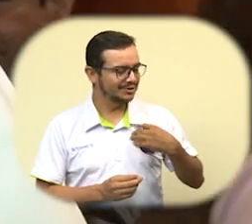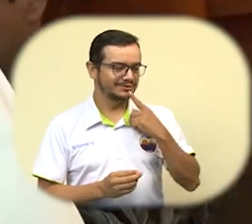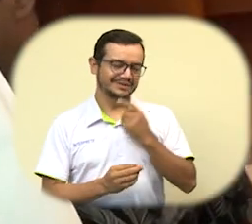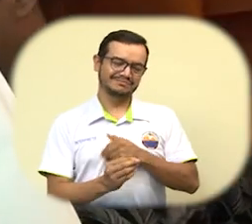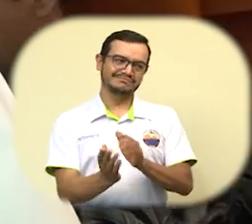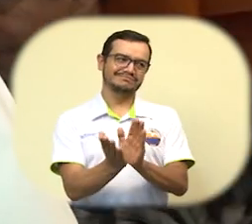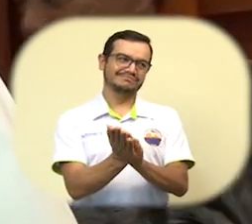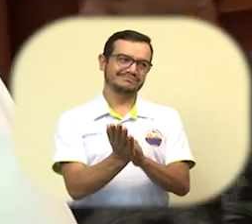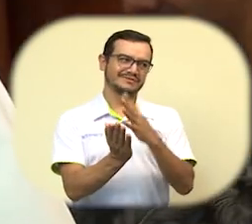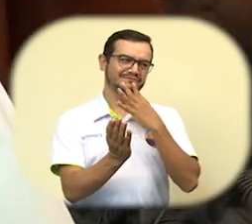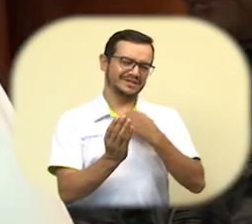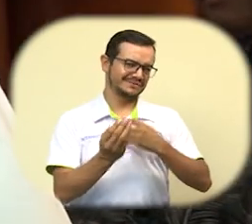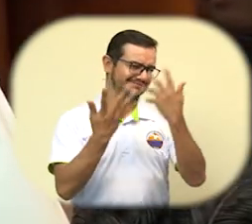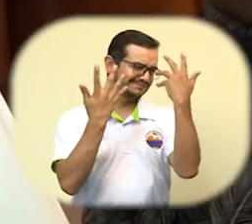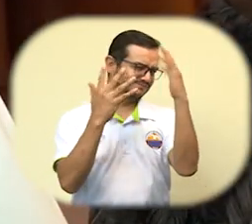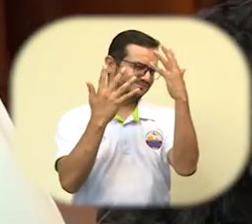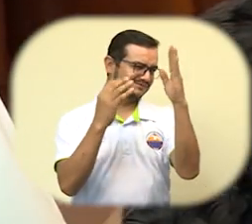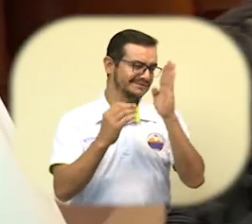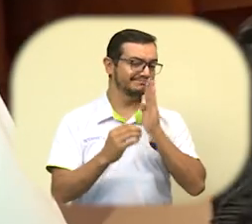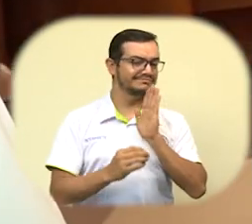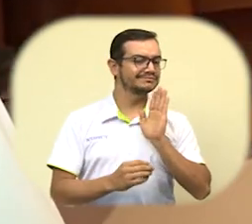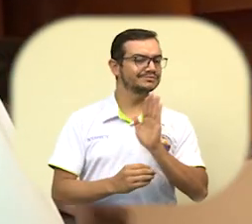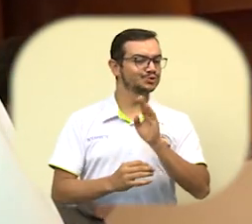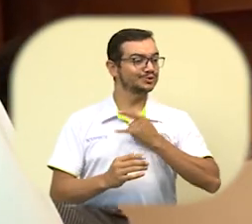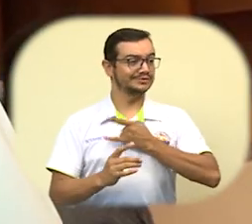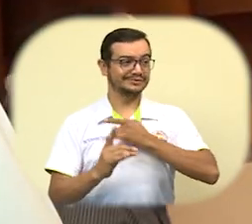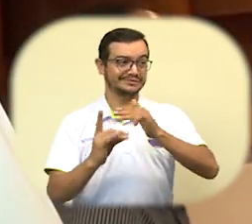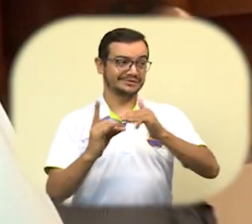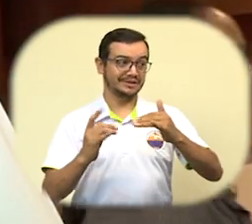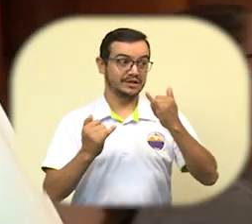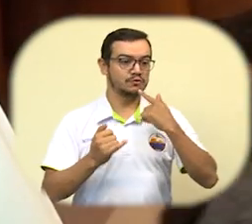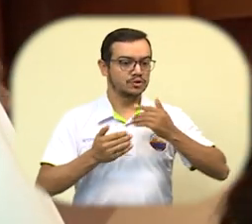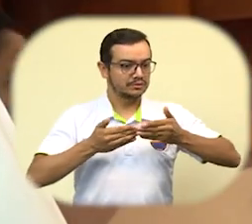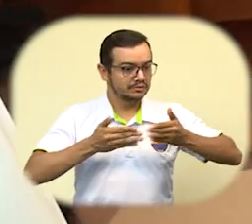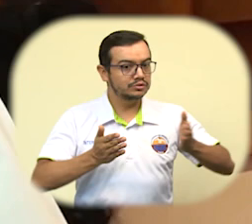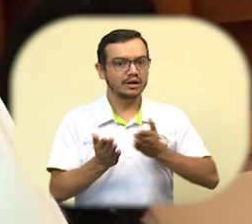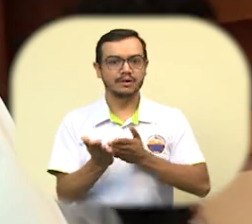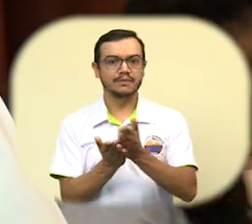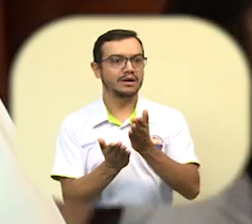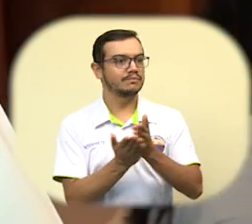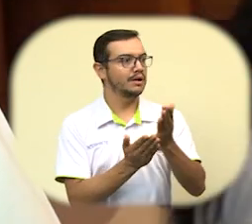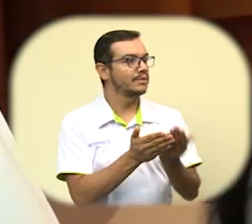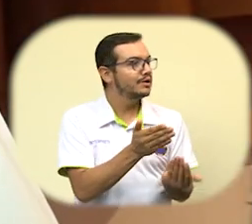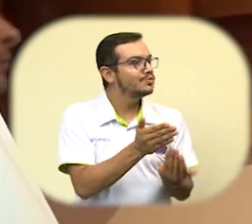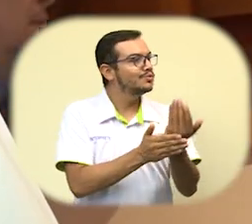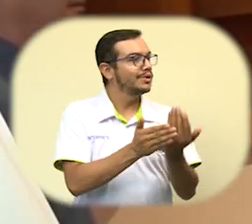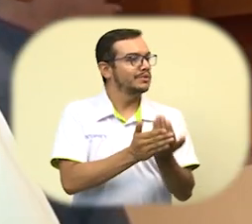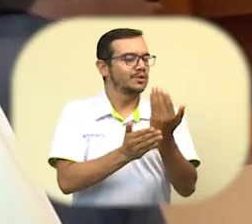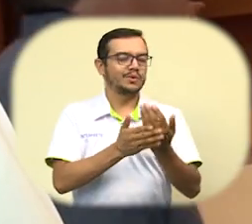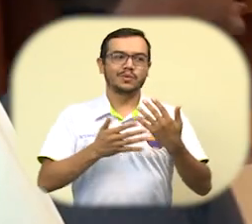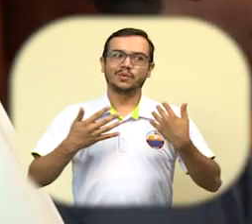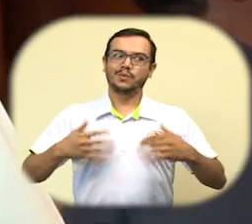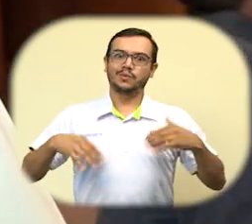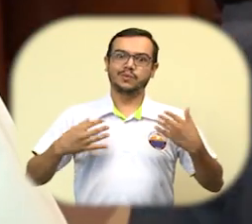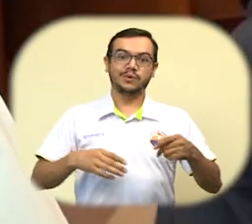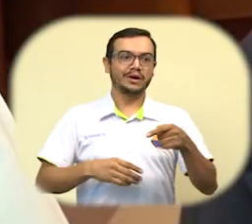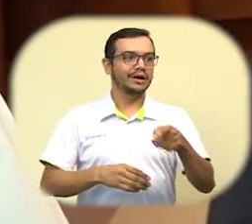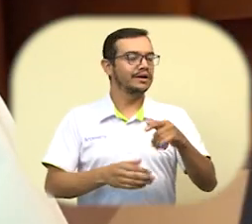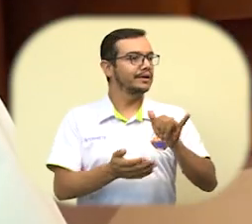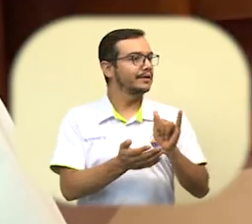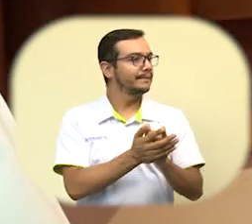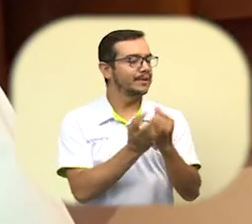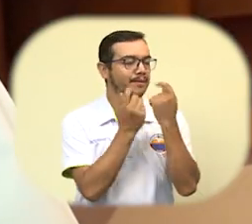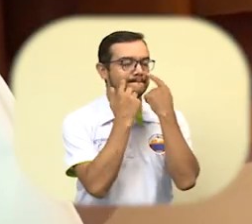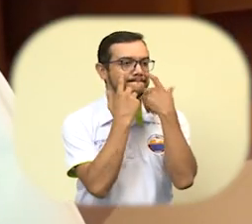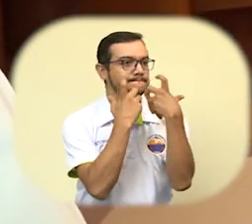que felicito de todo corazón a la universidad por esta nueva promoción de programas que van